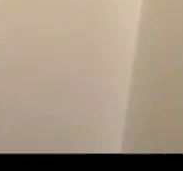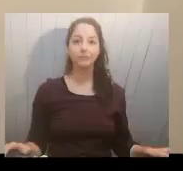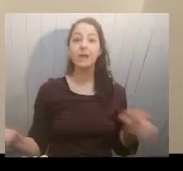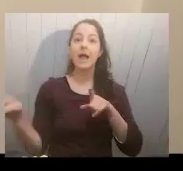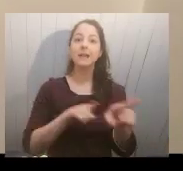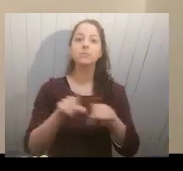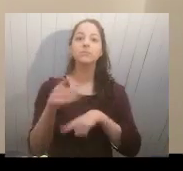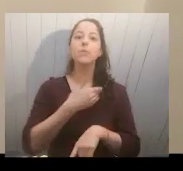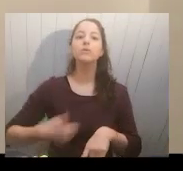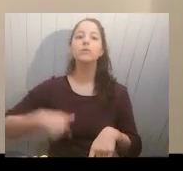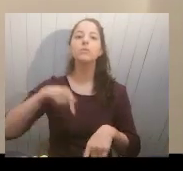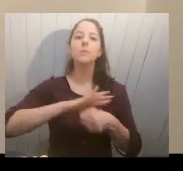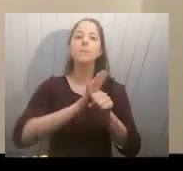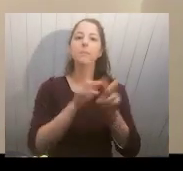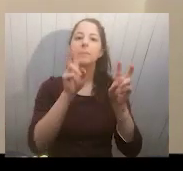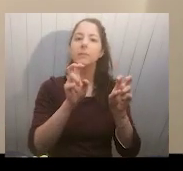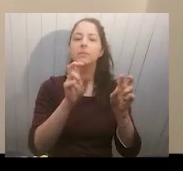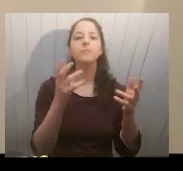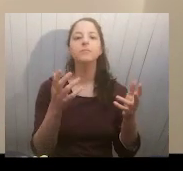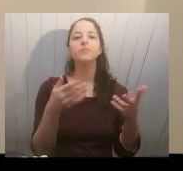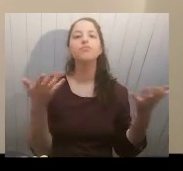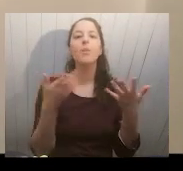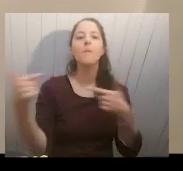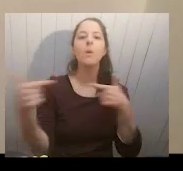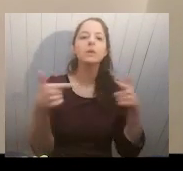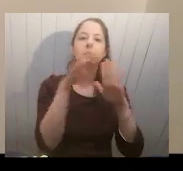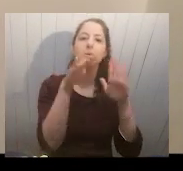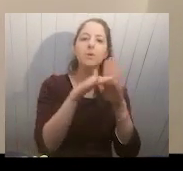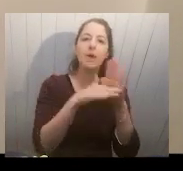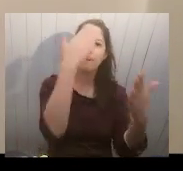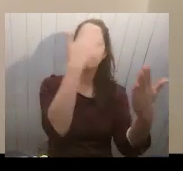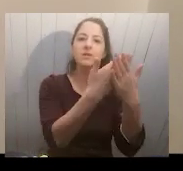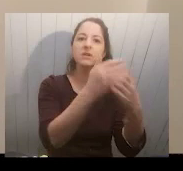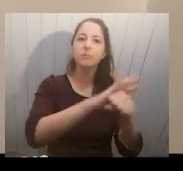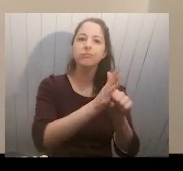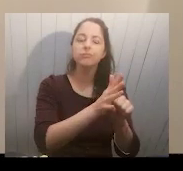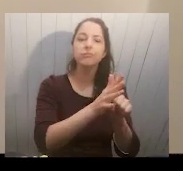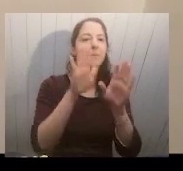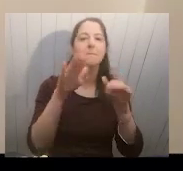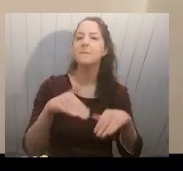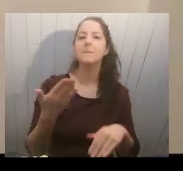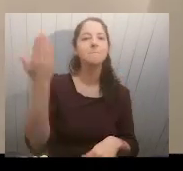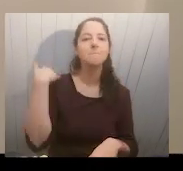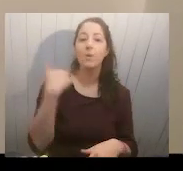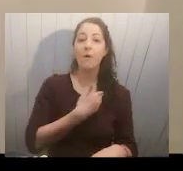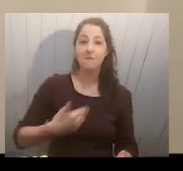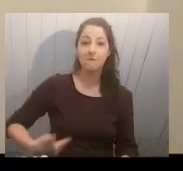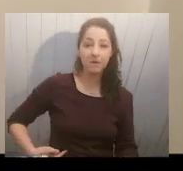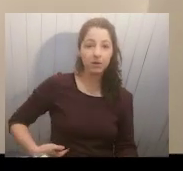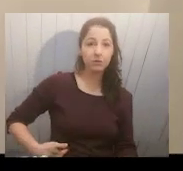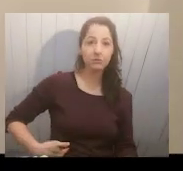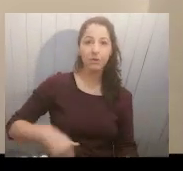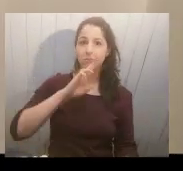La administración neoliberal de la pandemia. Las políticas con que se enfrenta la pandemia son las mismas políticas con